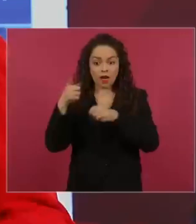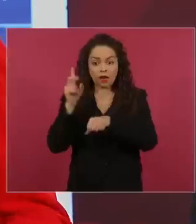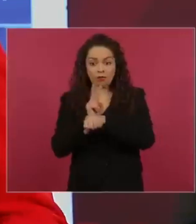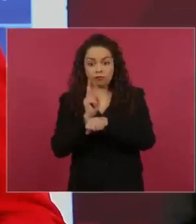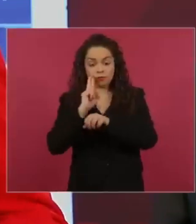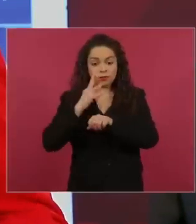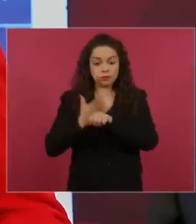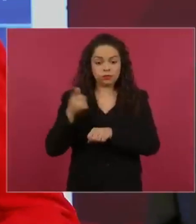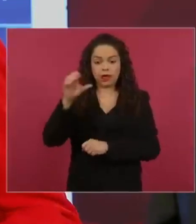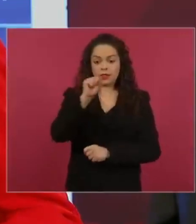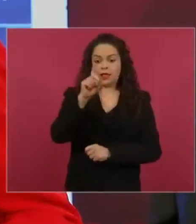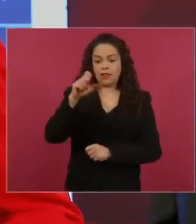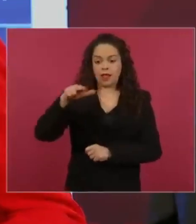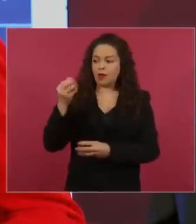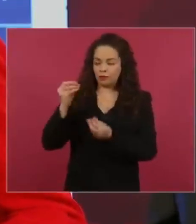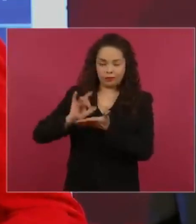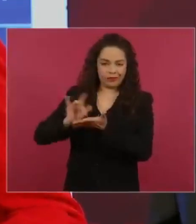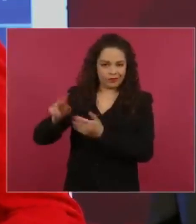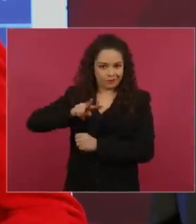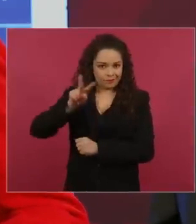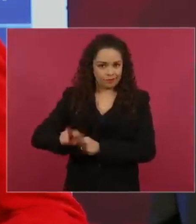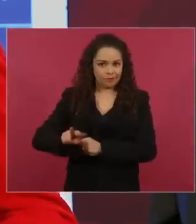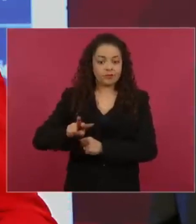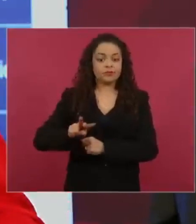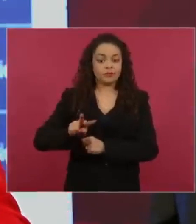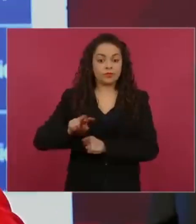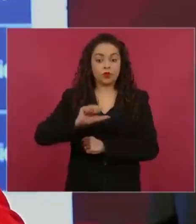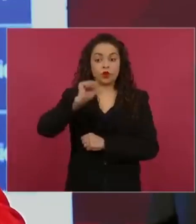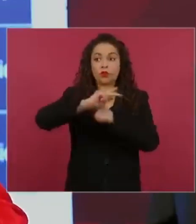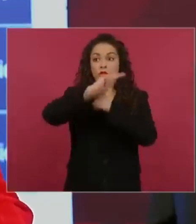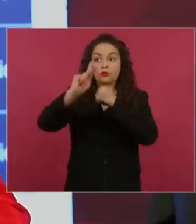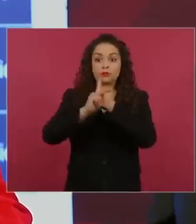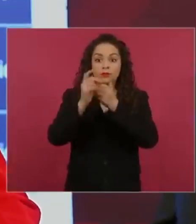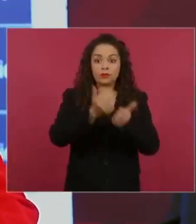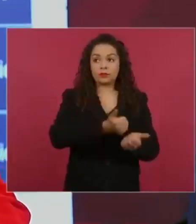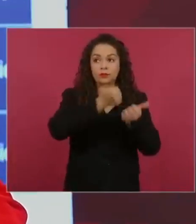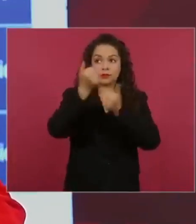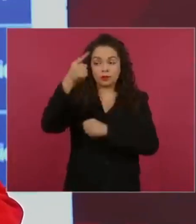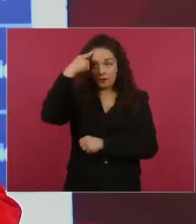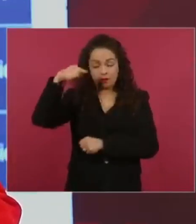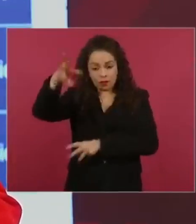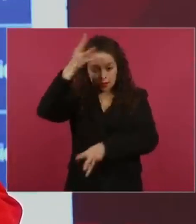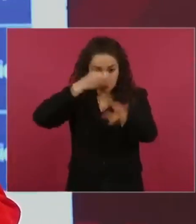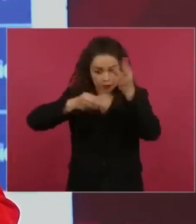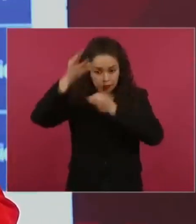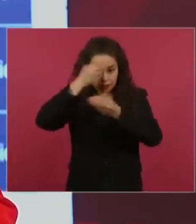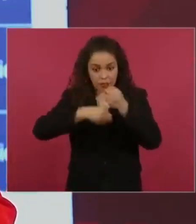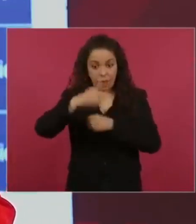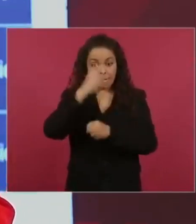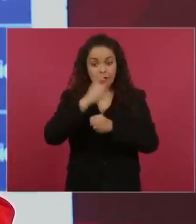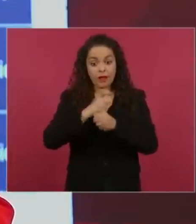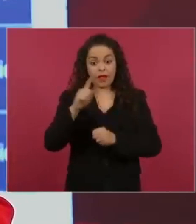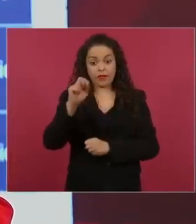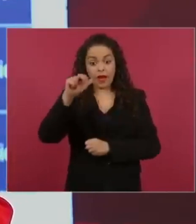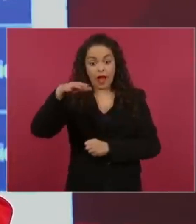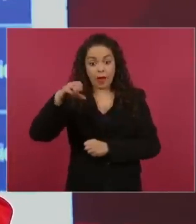mandado a prepararse fuera internacionalmente. El conductor que que nos llevaba en el primer tramo, había manejado